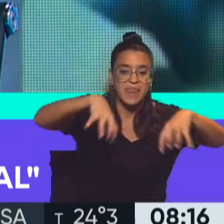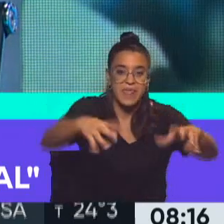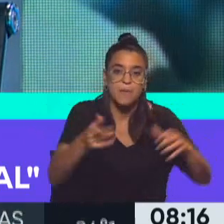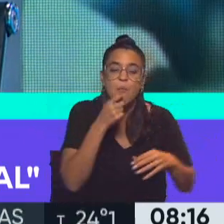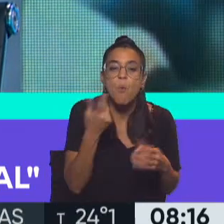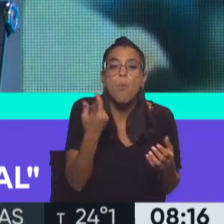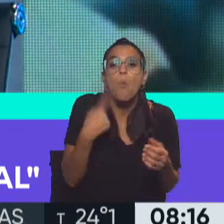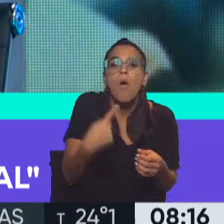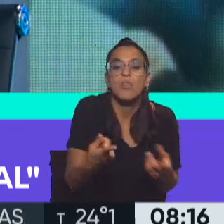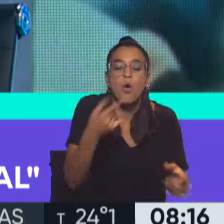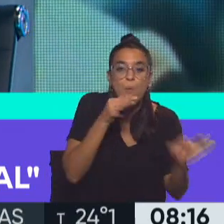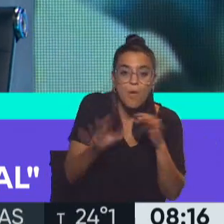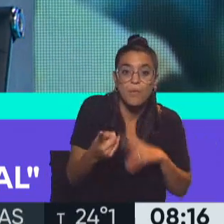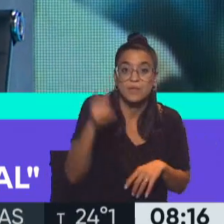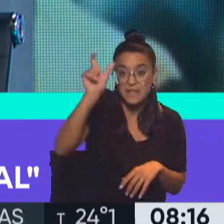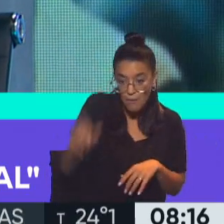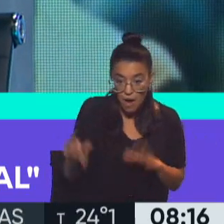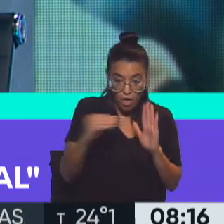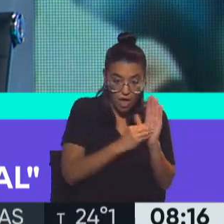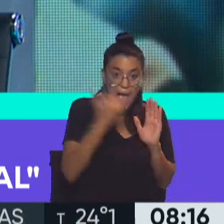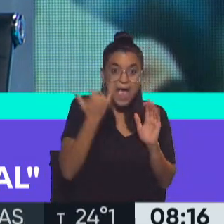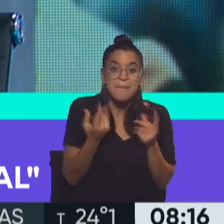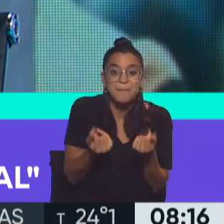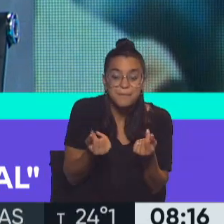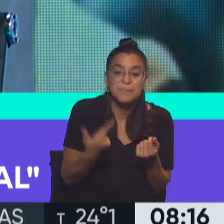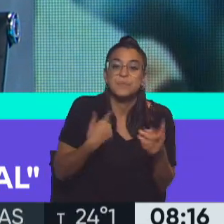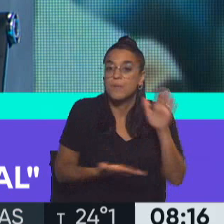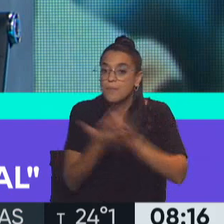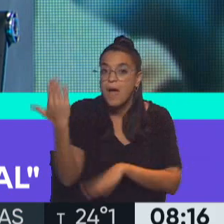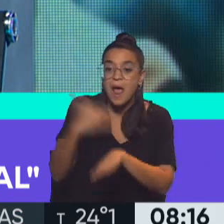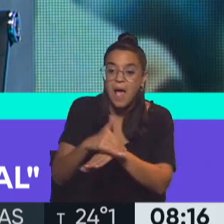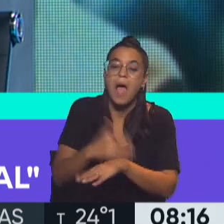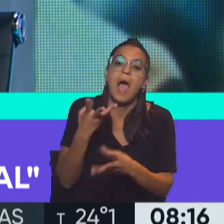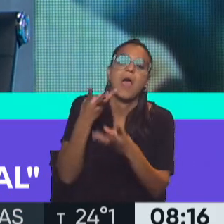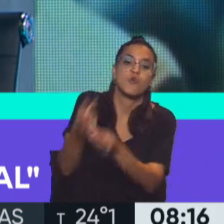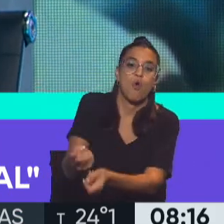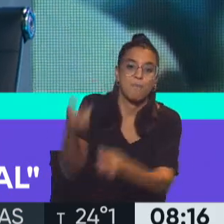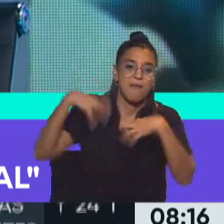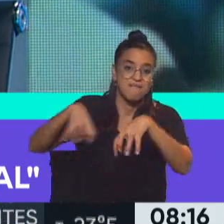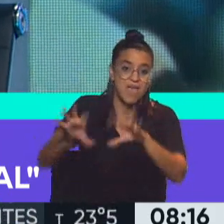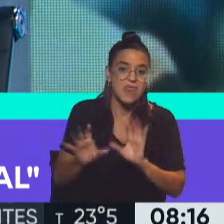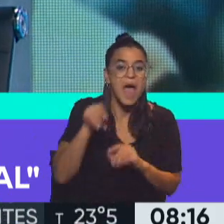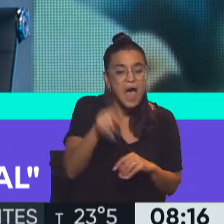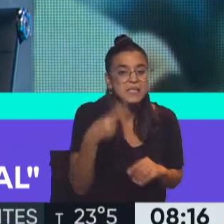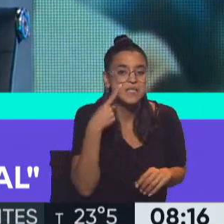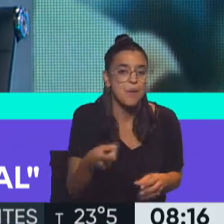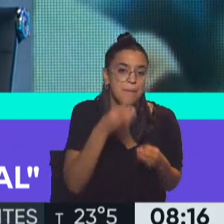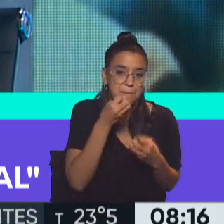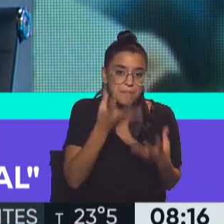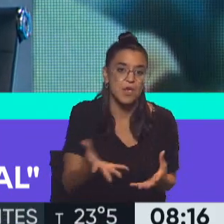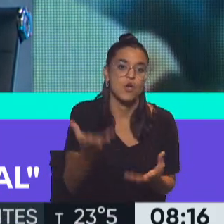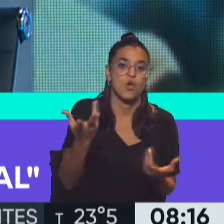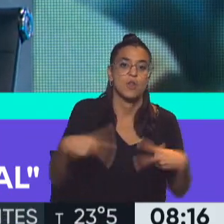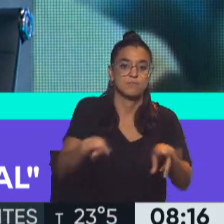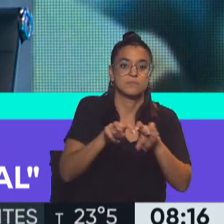¿cuándo vende? Y cuando un trabajador registrado de repente sale de su casa, va a la feria y compra algo allí. Ahí se ve mejorado su nivel